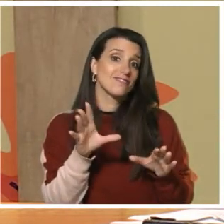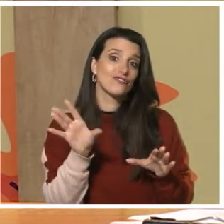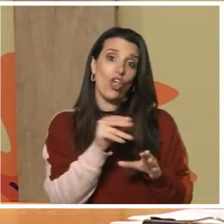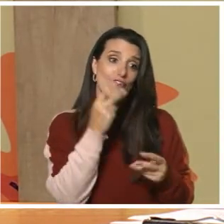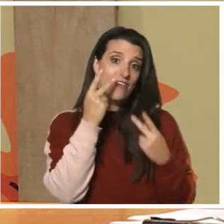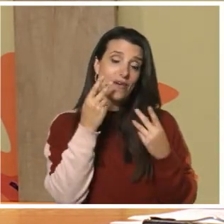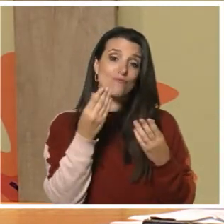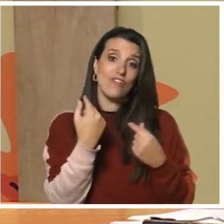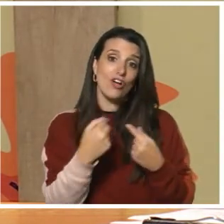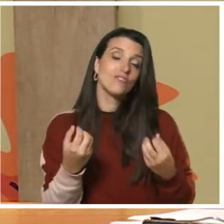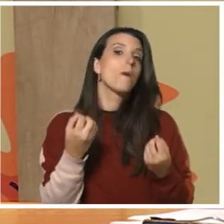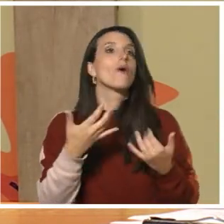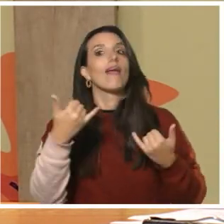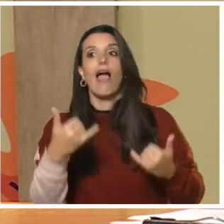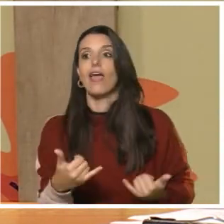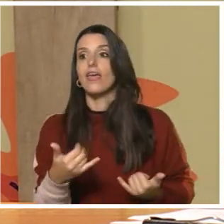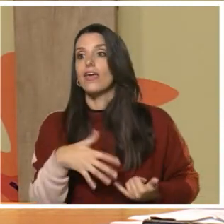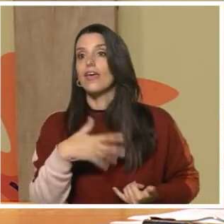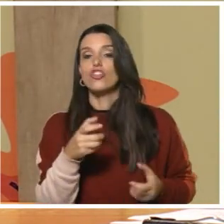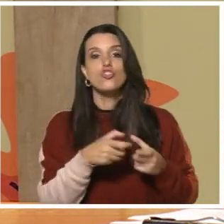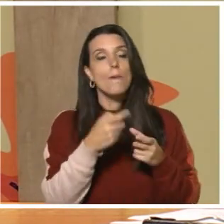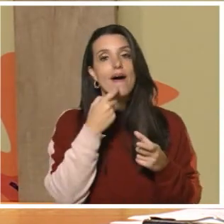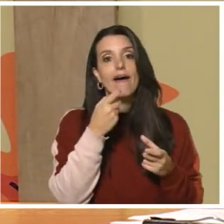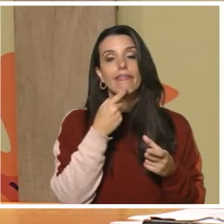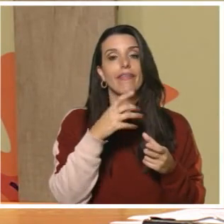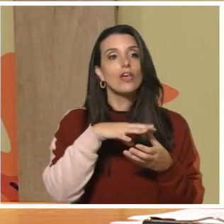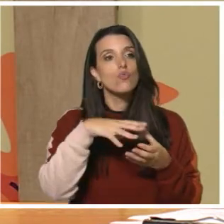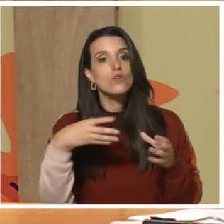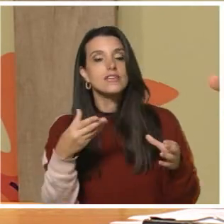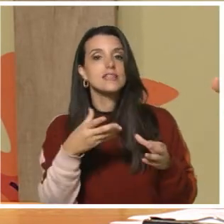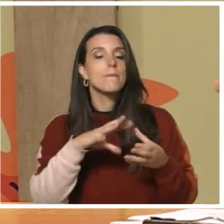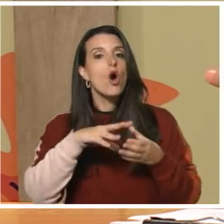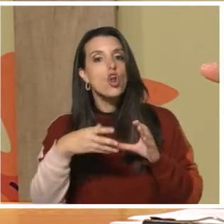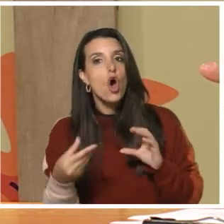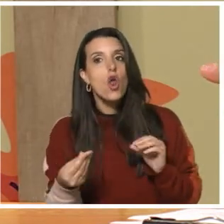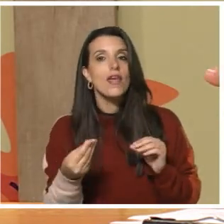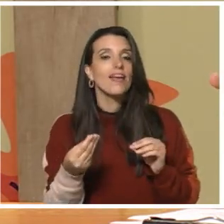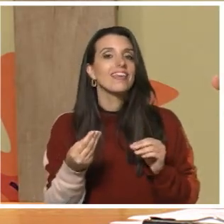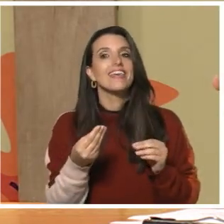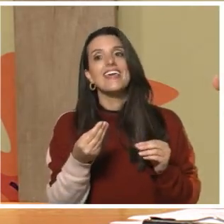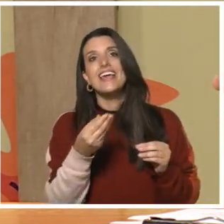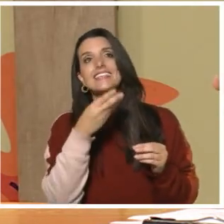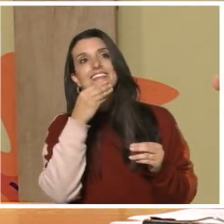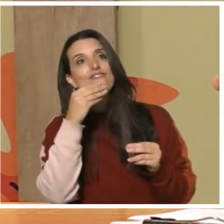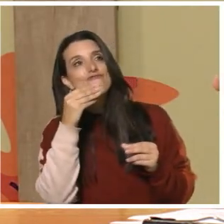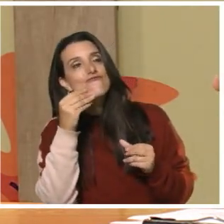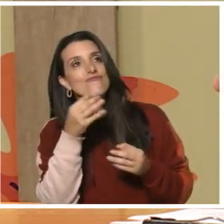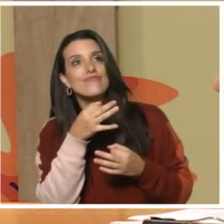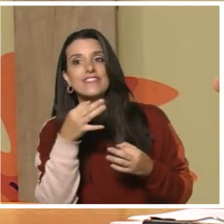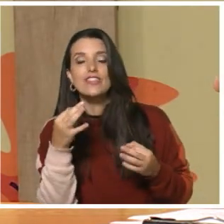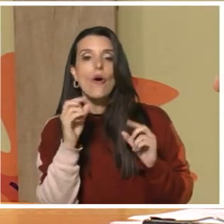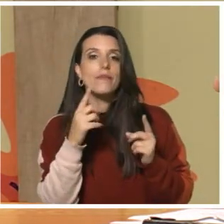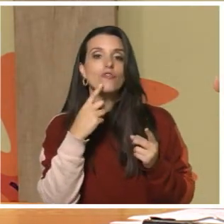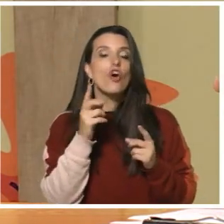ver. Porque tenemos tomates, zucchinis, morrones, que le van a encontrar un gusto. Tenemos una parte